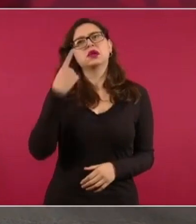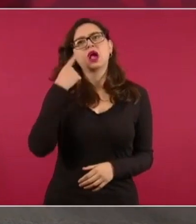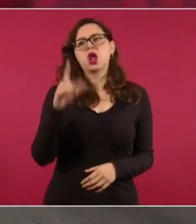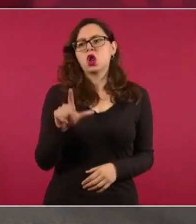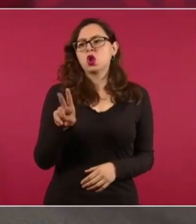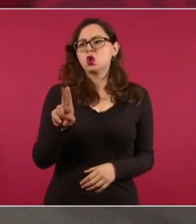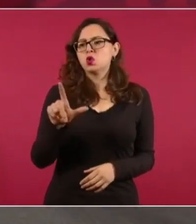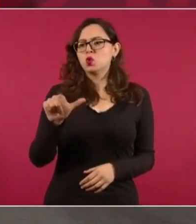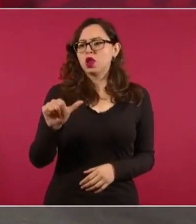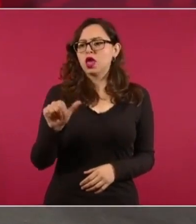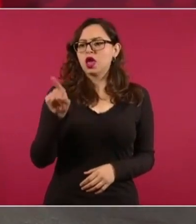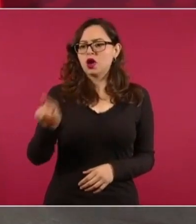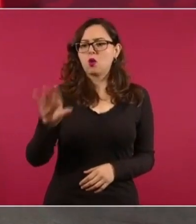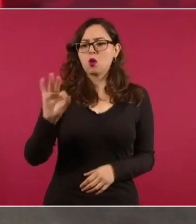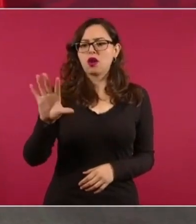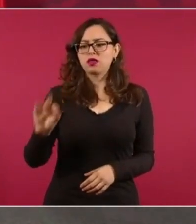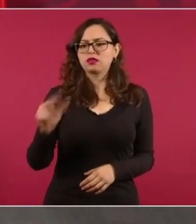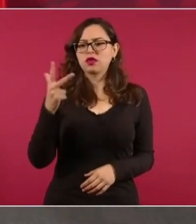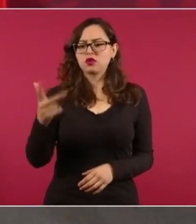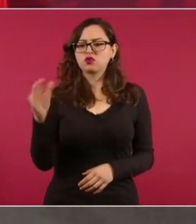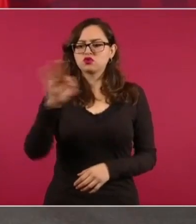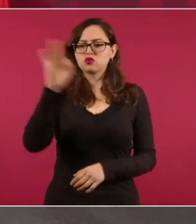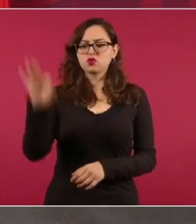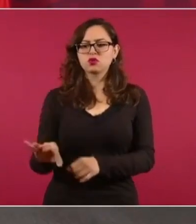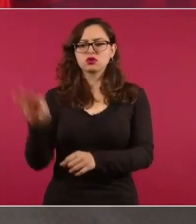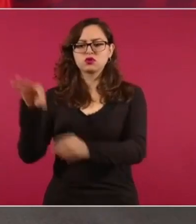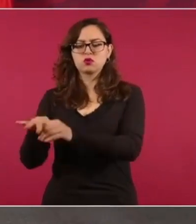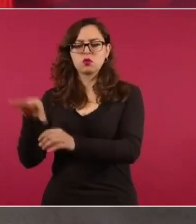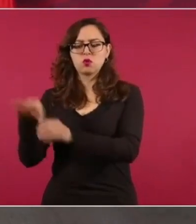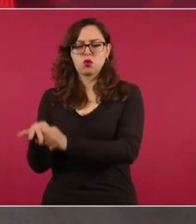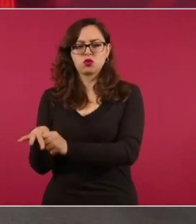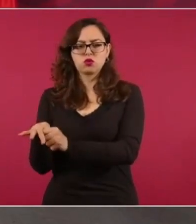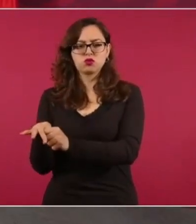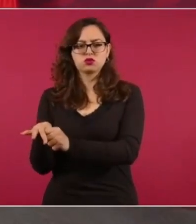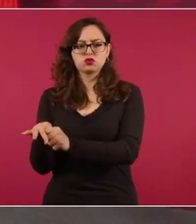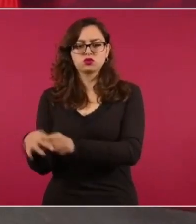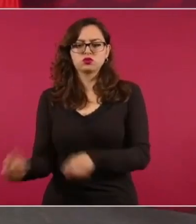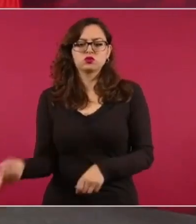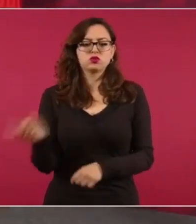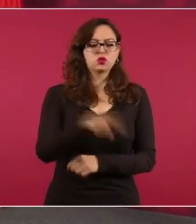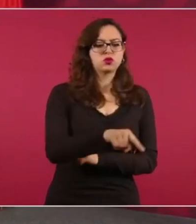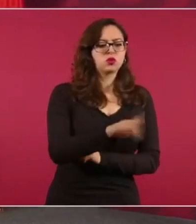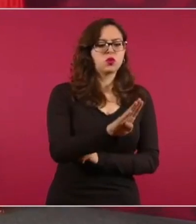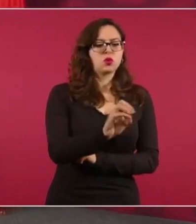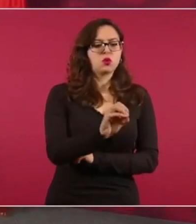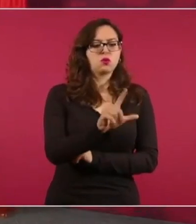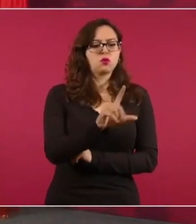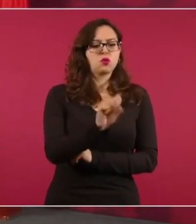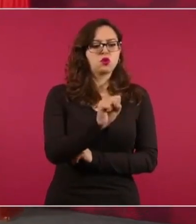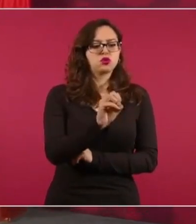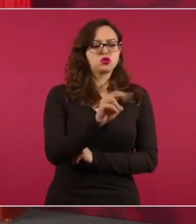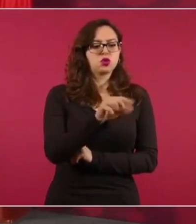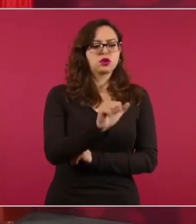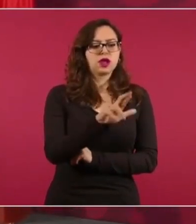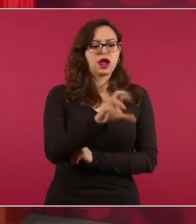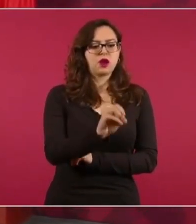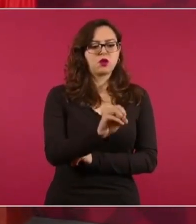alrededor del 48% de los votos, el presidente Bolsonaro el